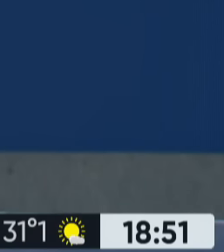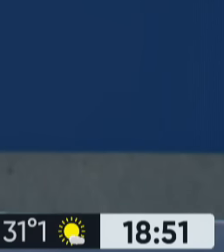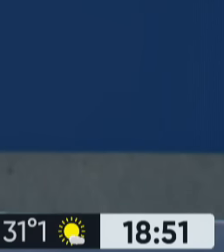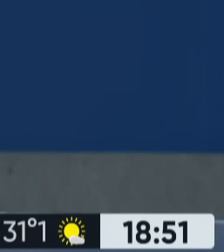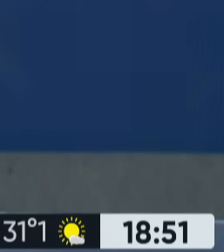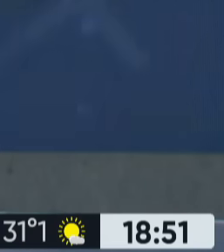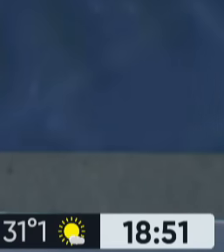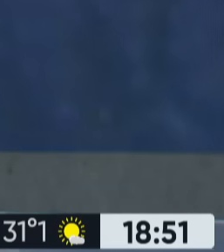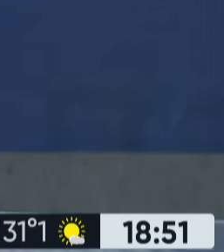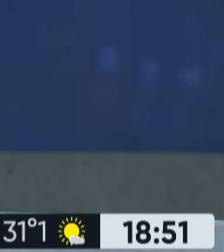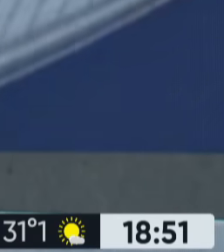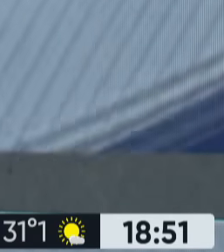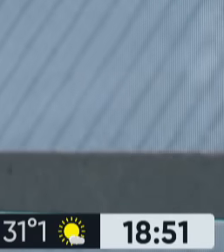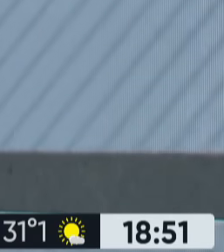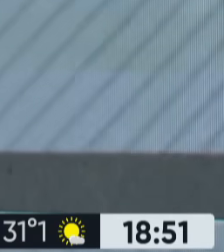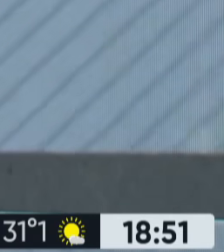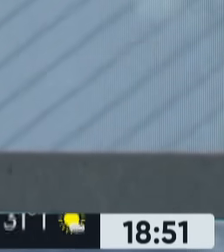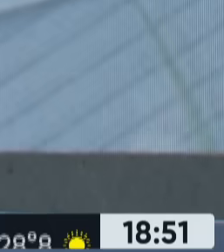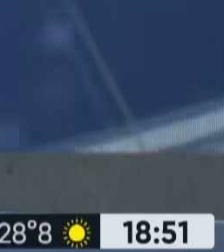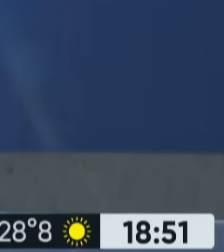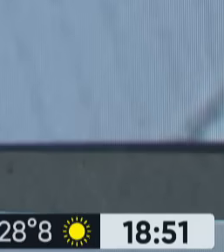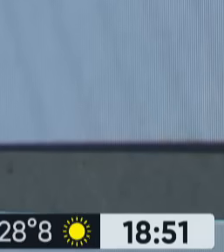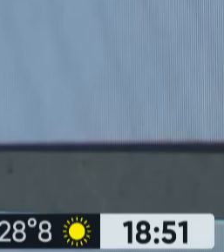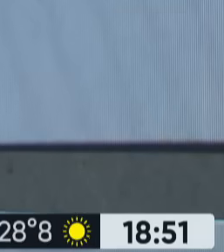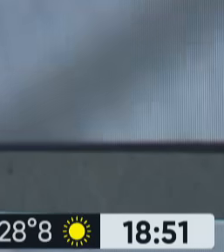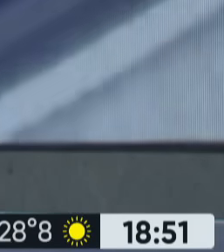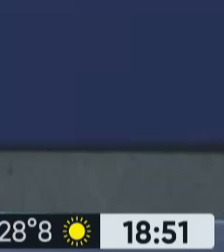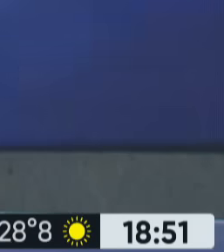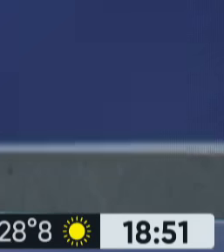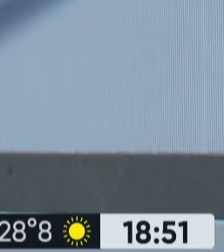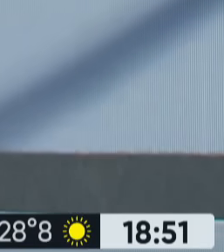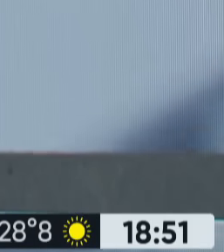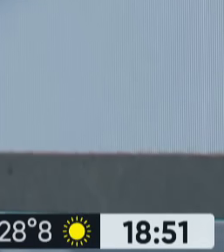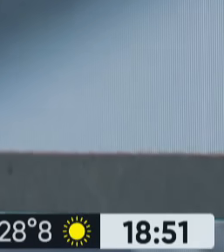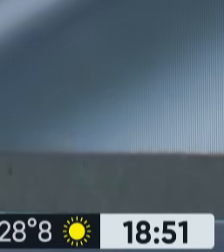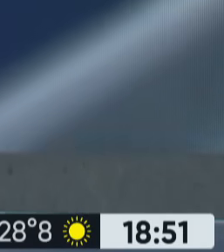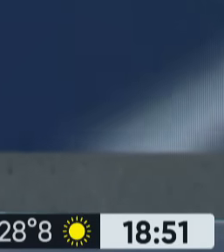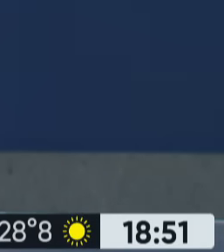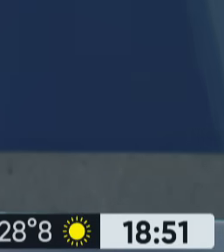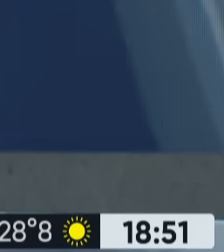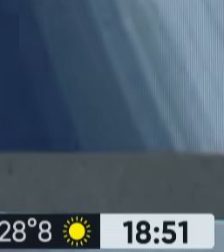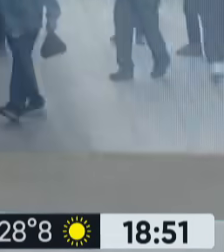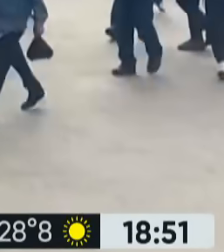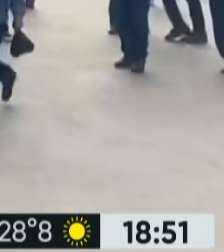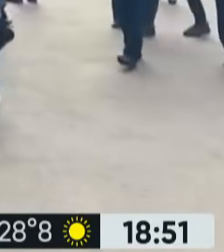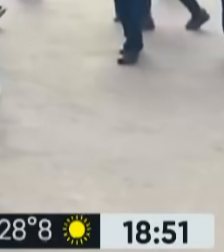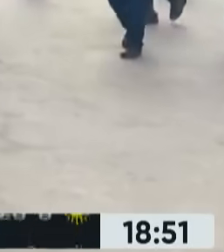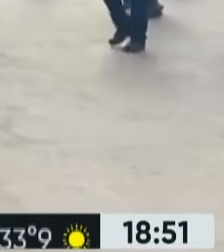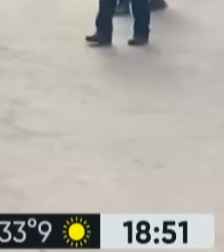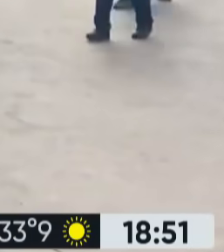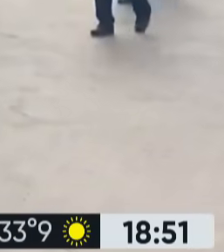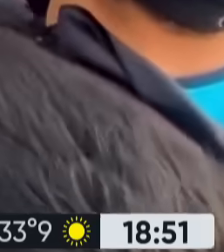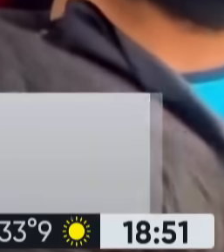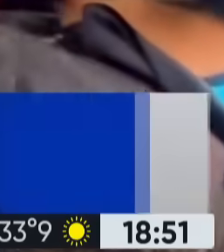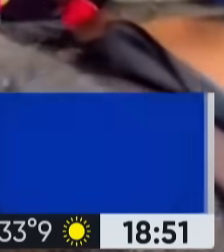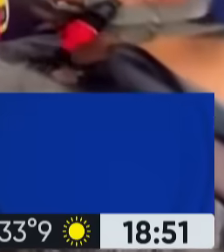en descontento con las políticas que está implementando en ese país la presidenta Boluarte. Testimonios, a ver.